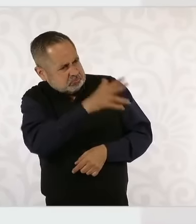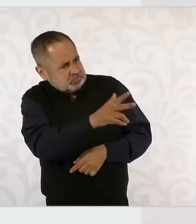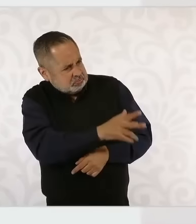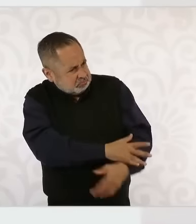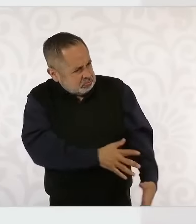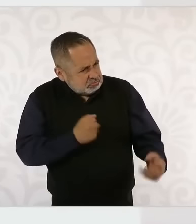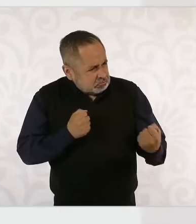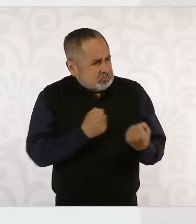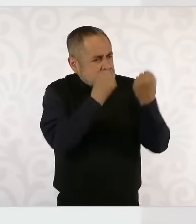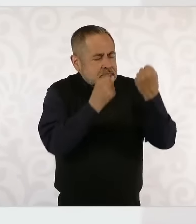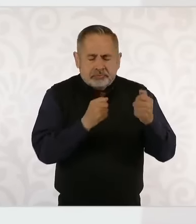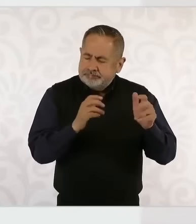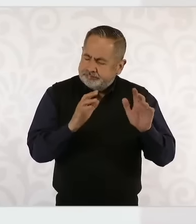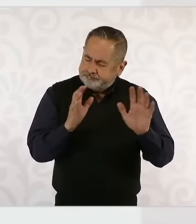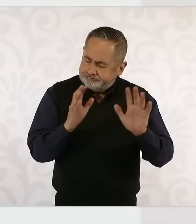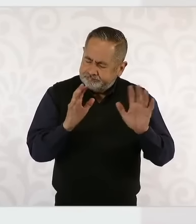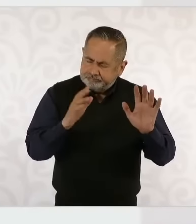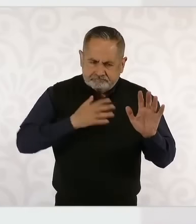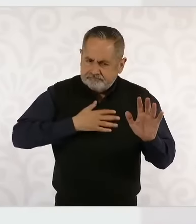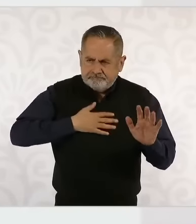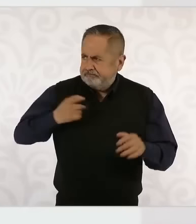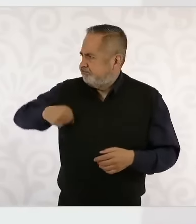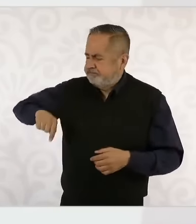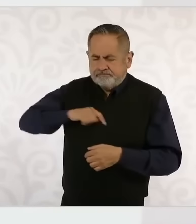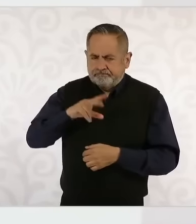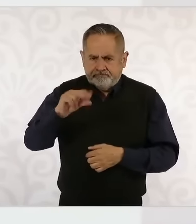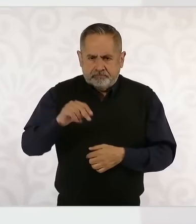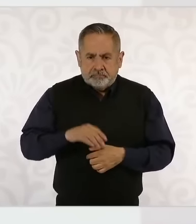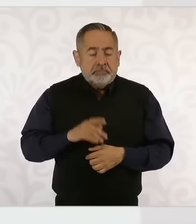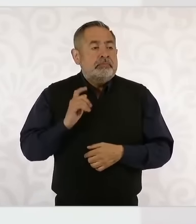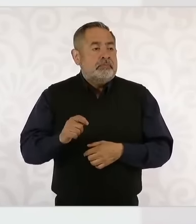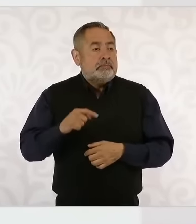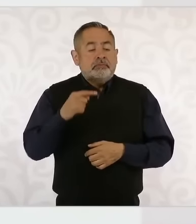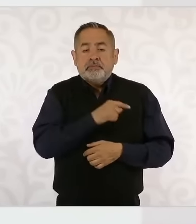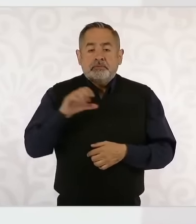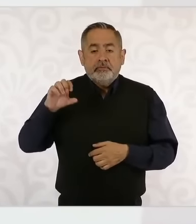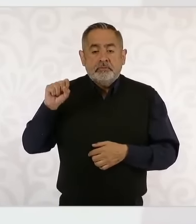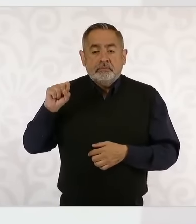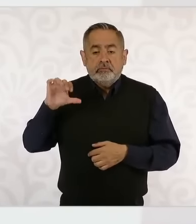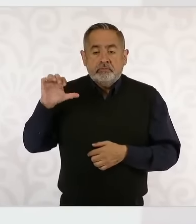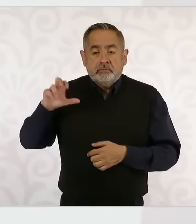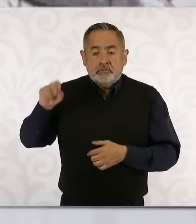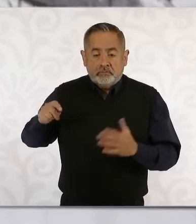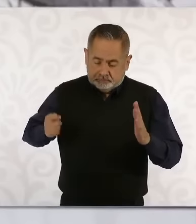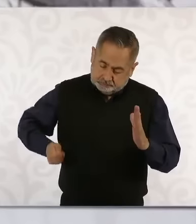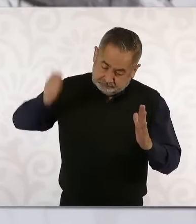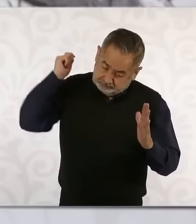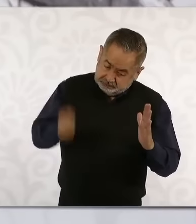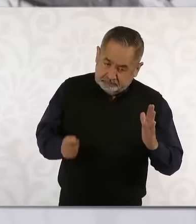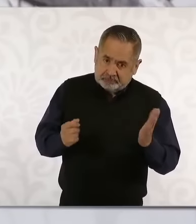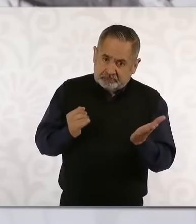Entonces, hasta ahora, ¿qué hay? Una resolución de la Corte que dice